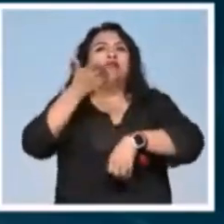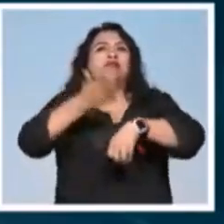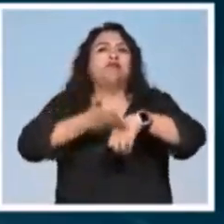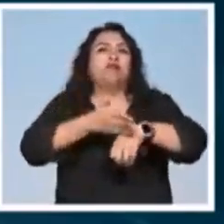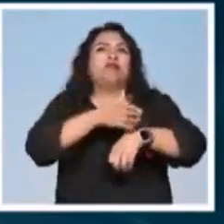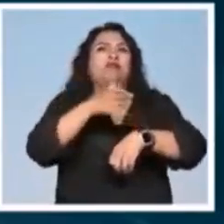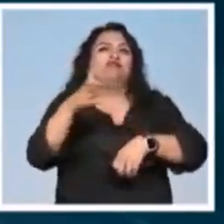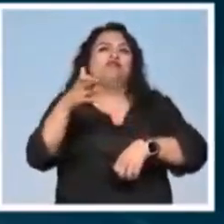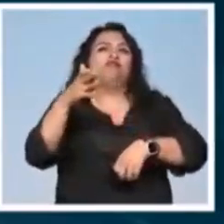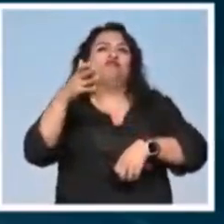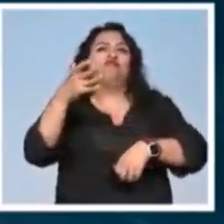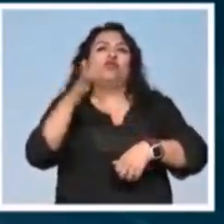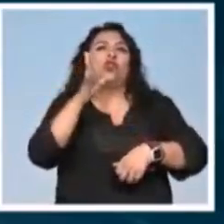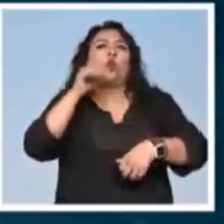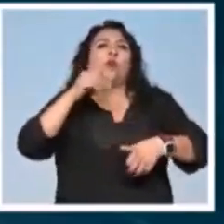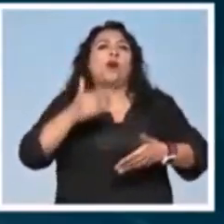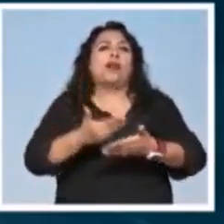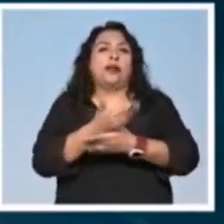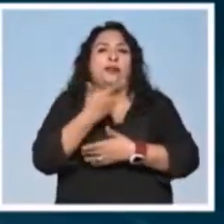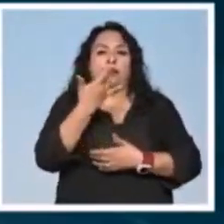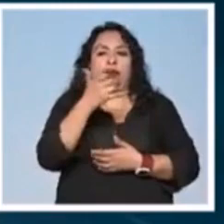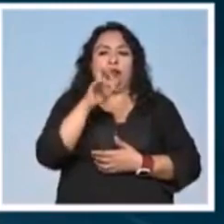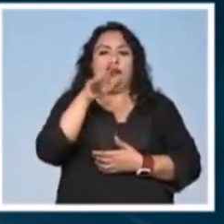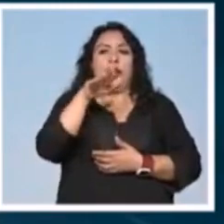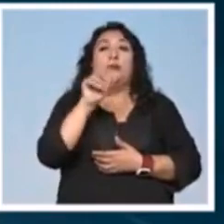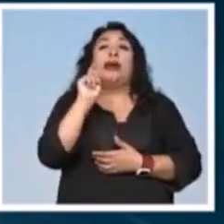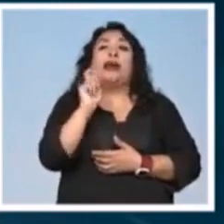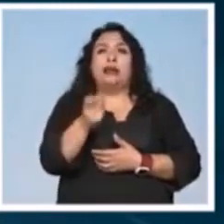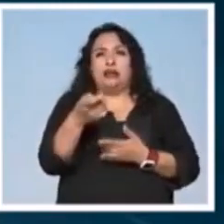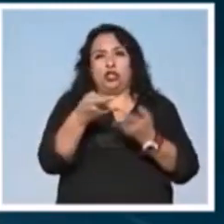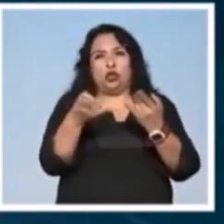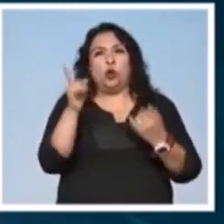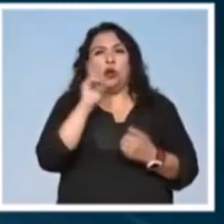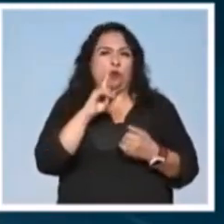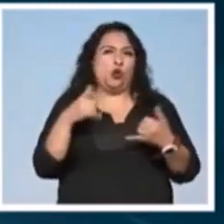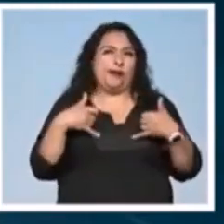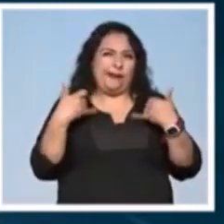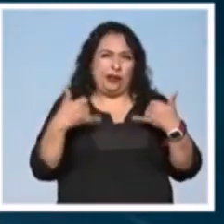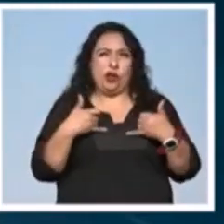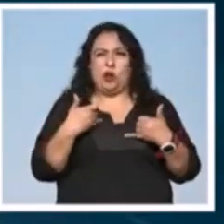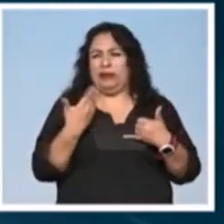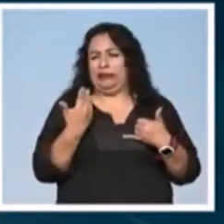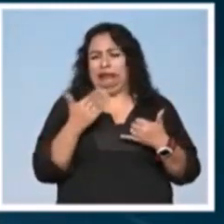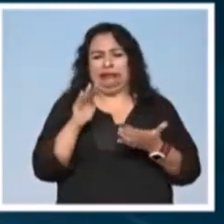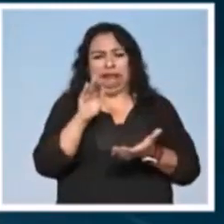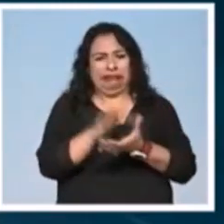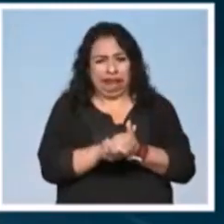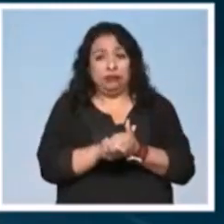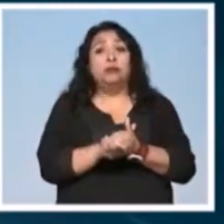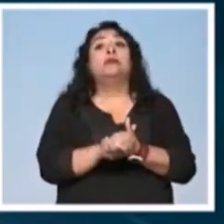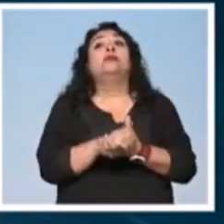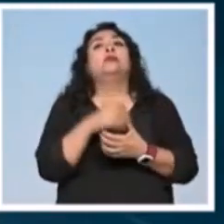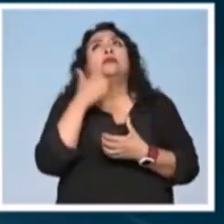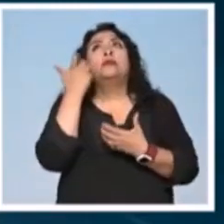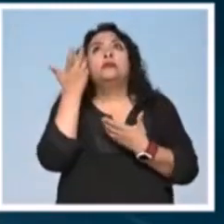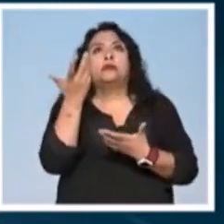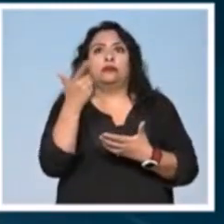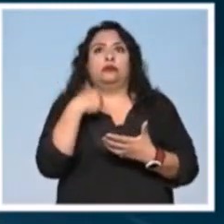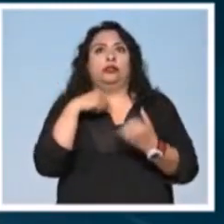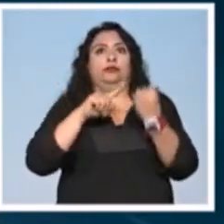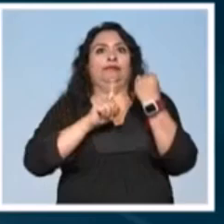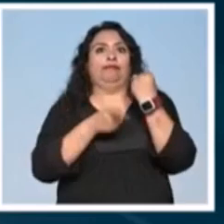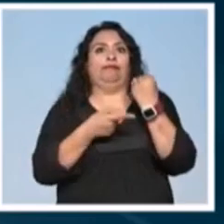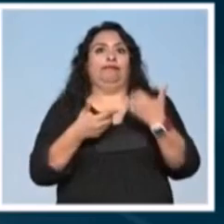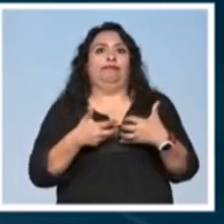a la esterilidad. Yerma es la historia de una mujer joven, recién casada, con la esperanza, la ilusión de ser